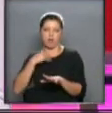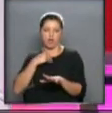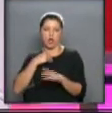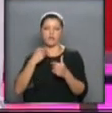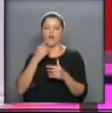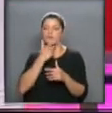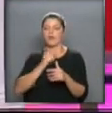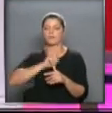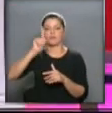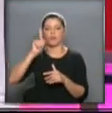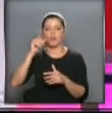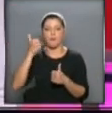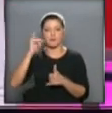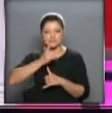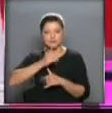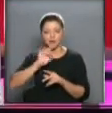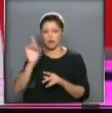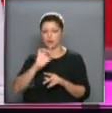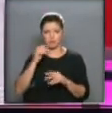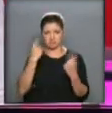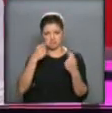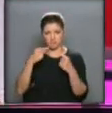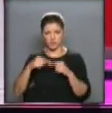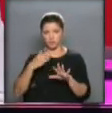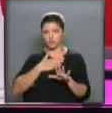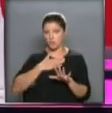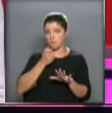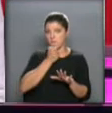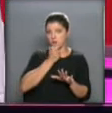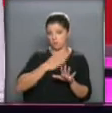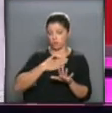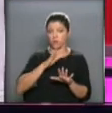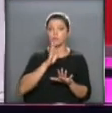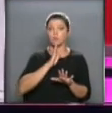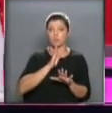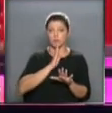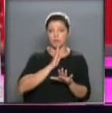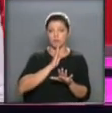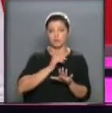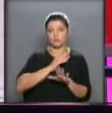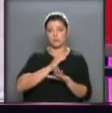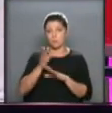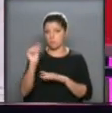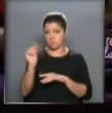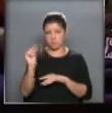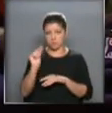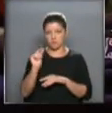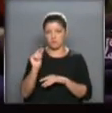no. Hay gente que, por ejemplo, en mi caso, voy muy poco al templo, soy judía y voy poco, me gustaría ir mucho más. Chao, chalón,